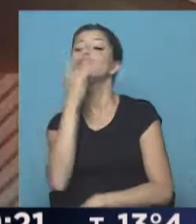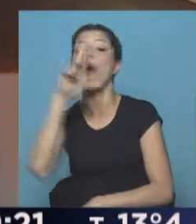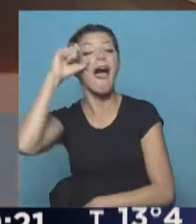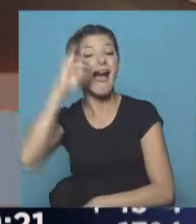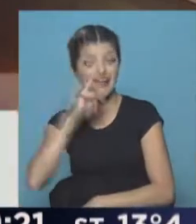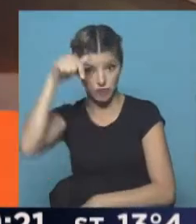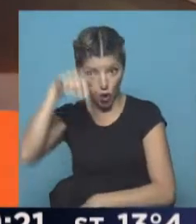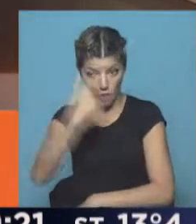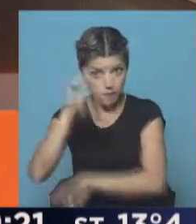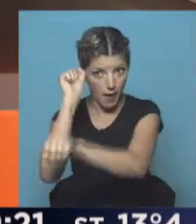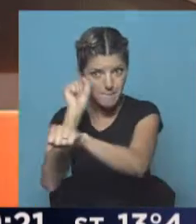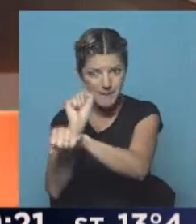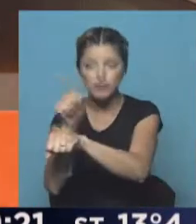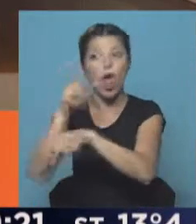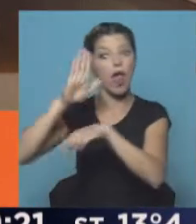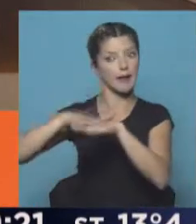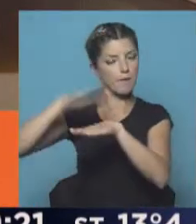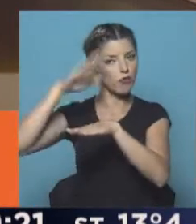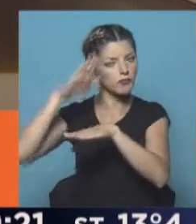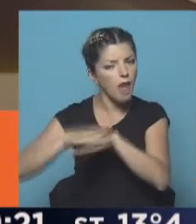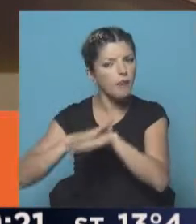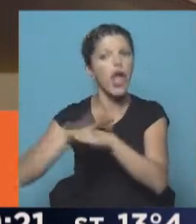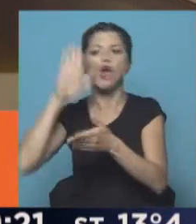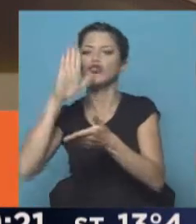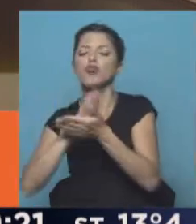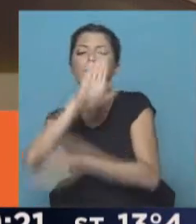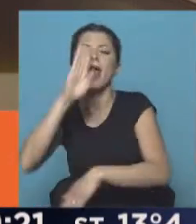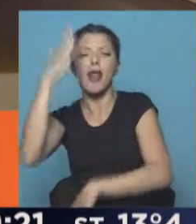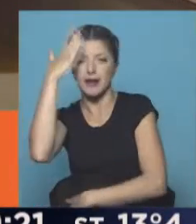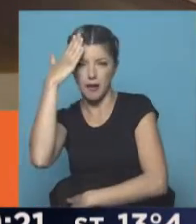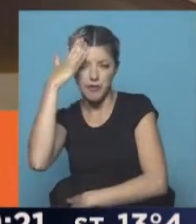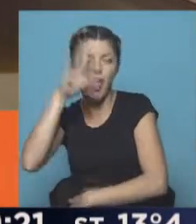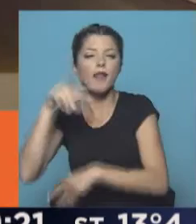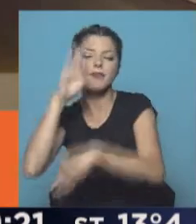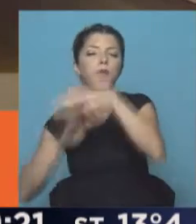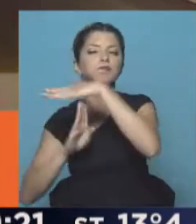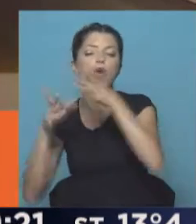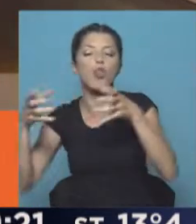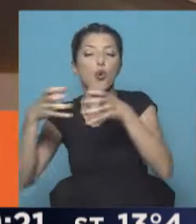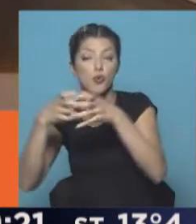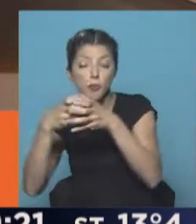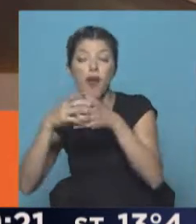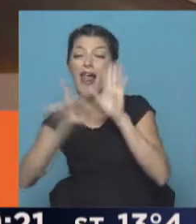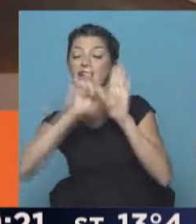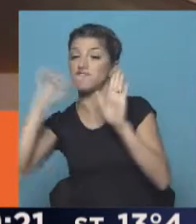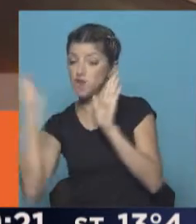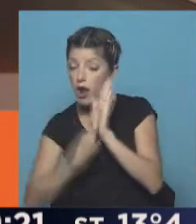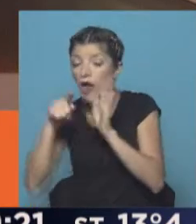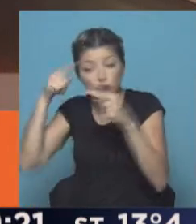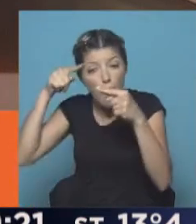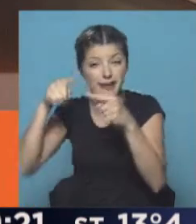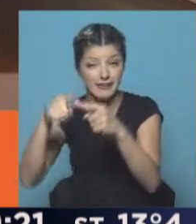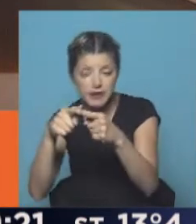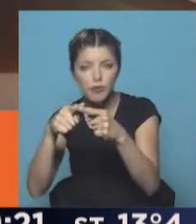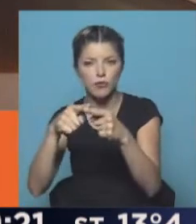Está acusado por un procesamiento de liderar una asociación ilícita que tenía como objetivo extorsionar